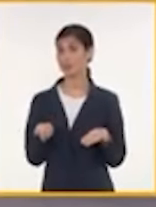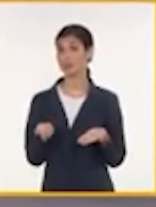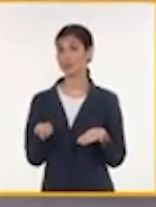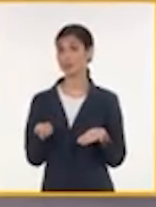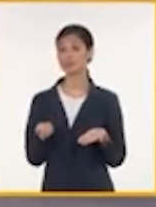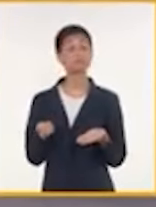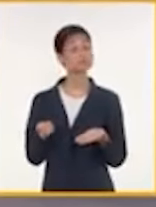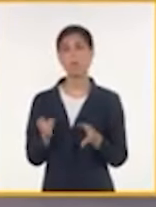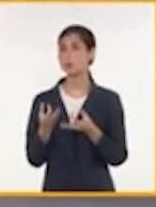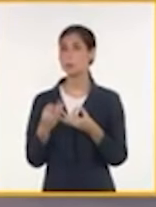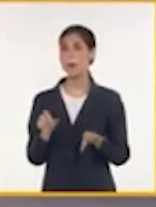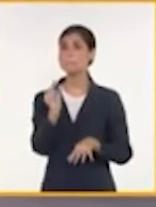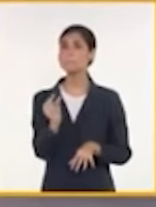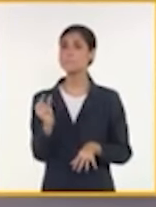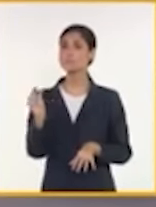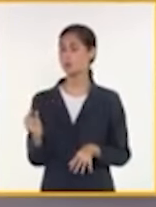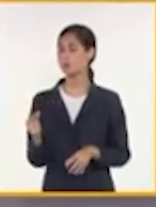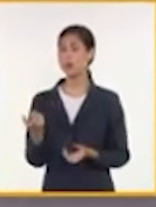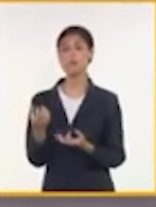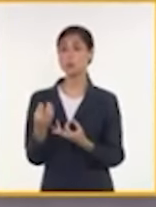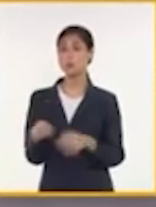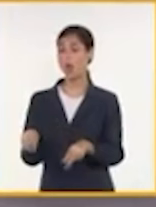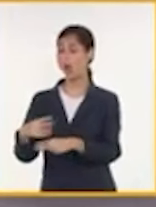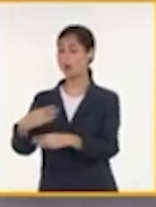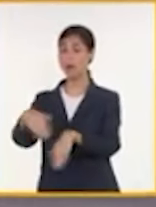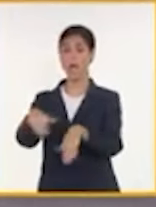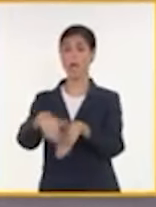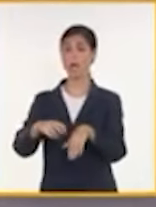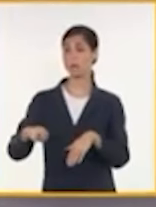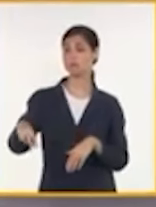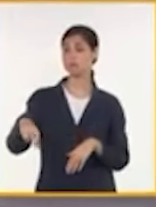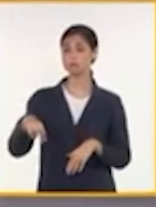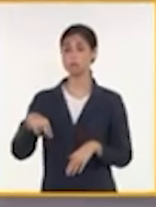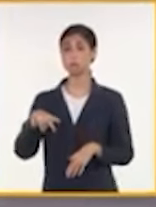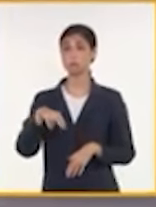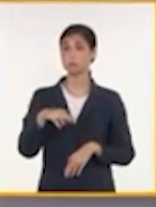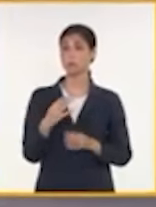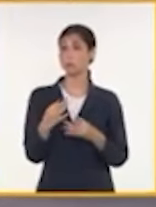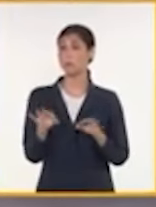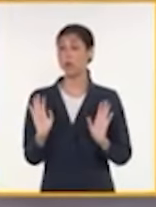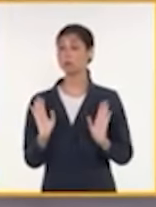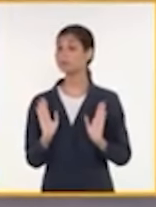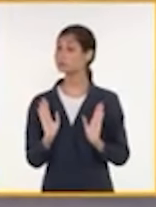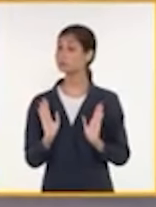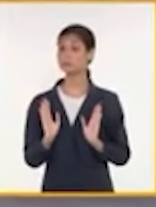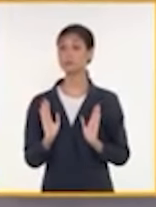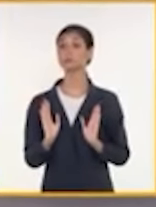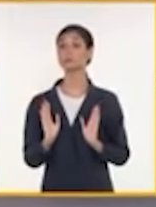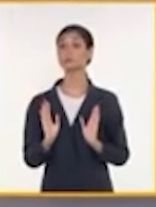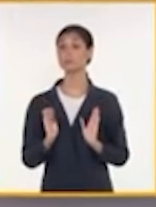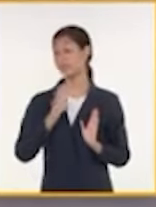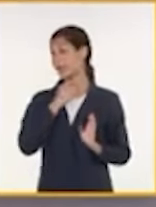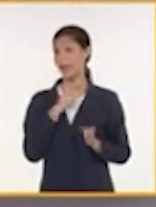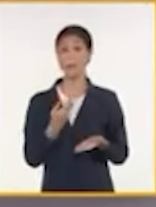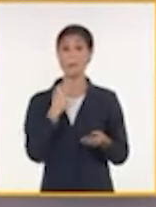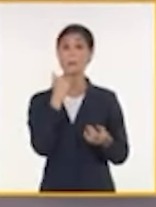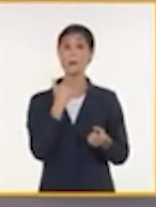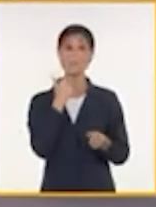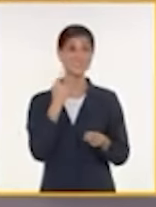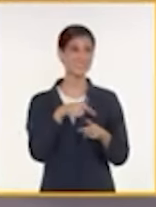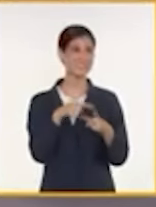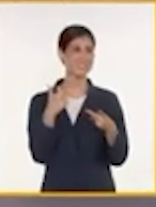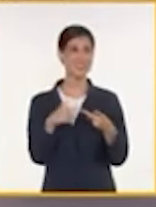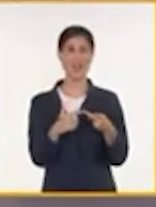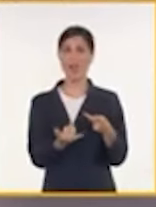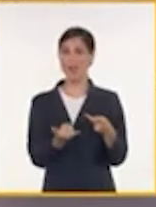contra contra nuestro país a la alteración del orden al desorden público a la agresión a los militares a los hechos de Sabotaje es